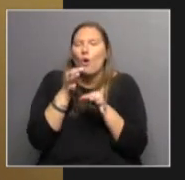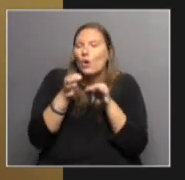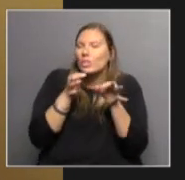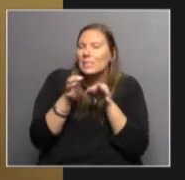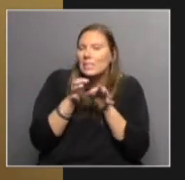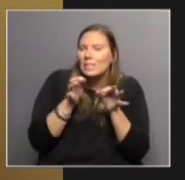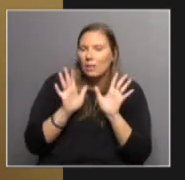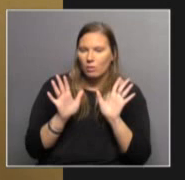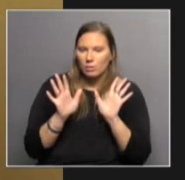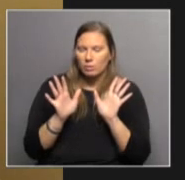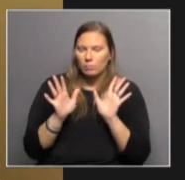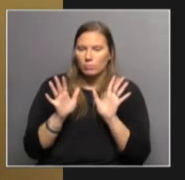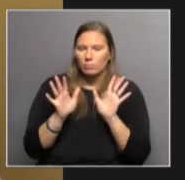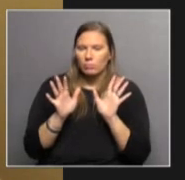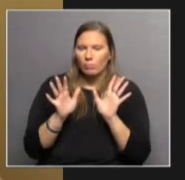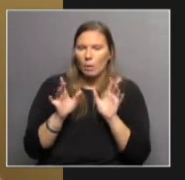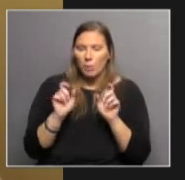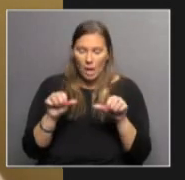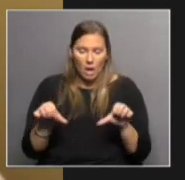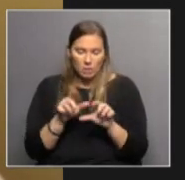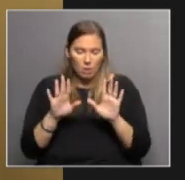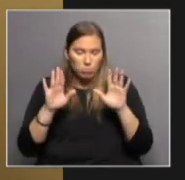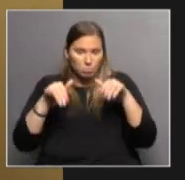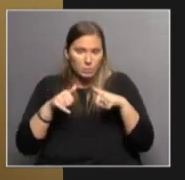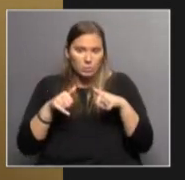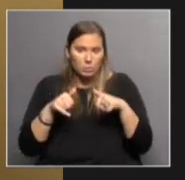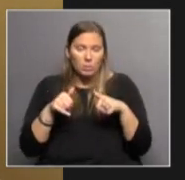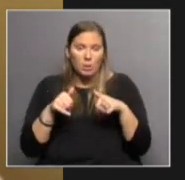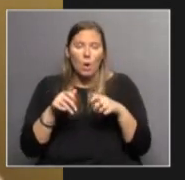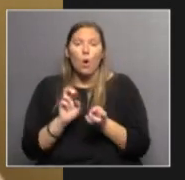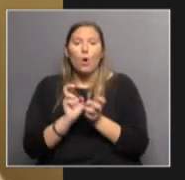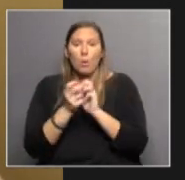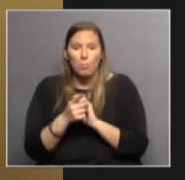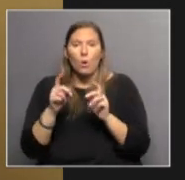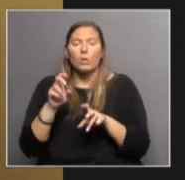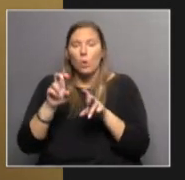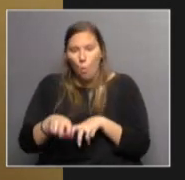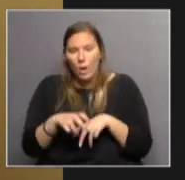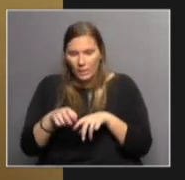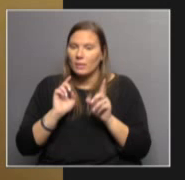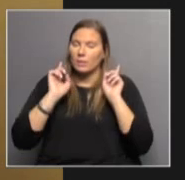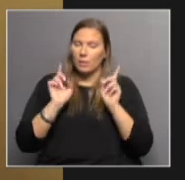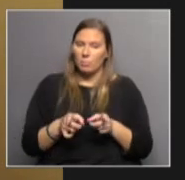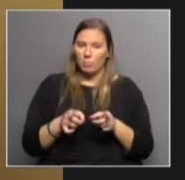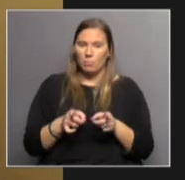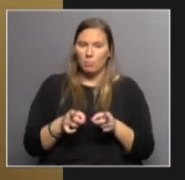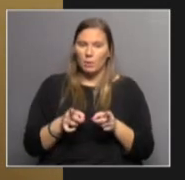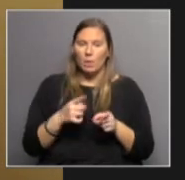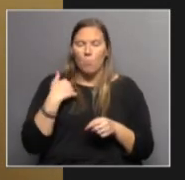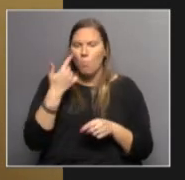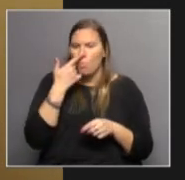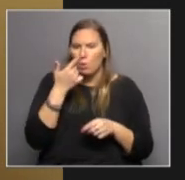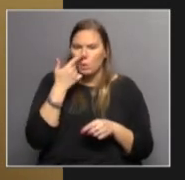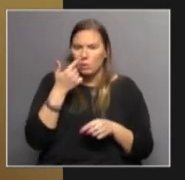para hacer nuestro propio compost y nuestra propia huerta también. Es muy